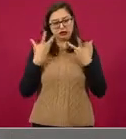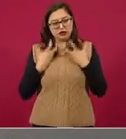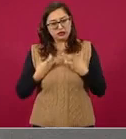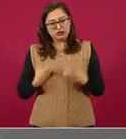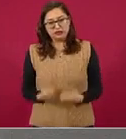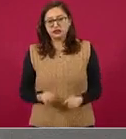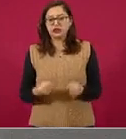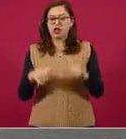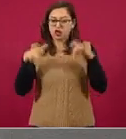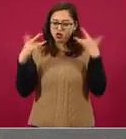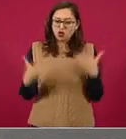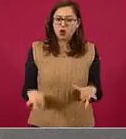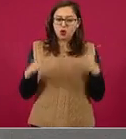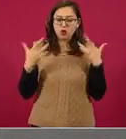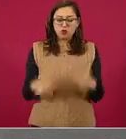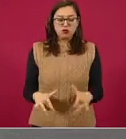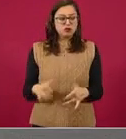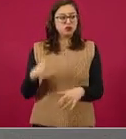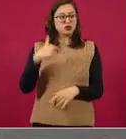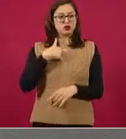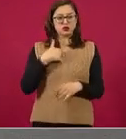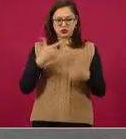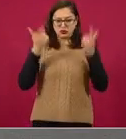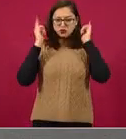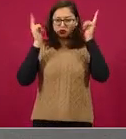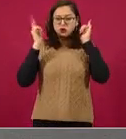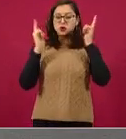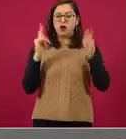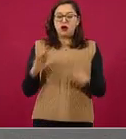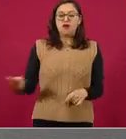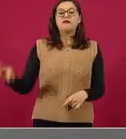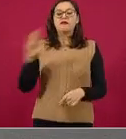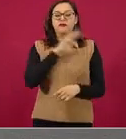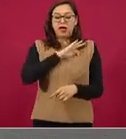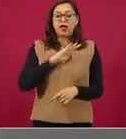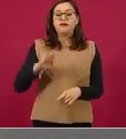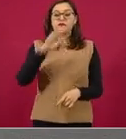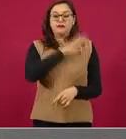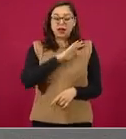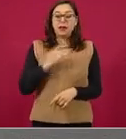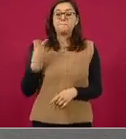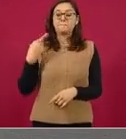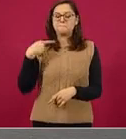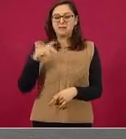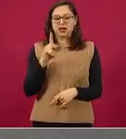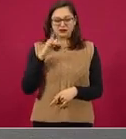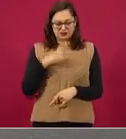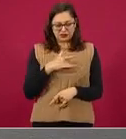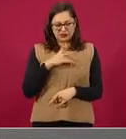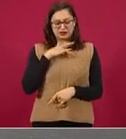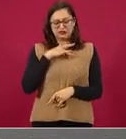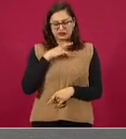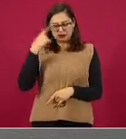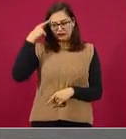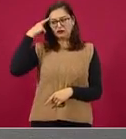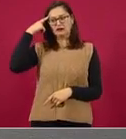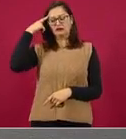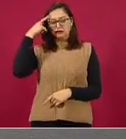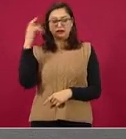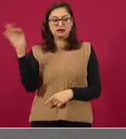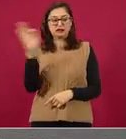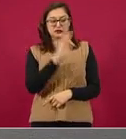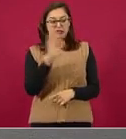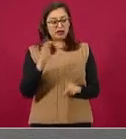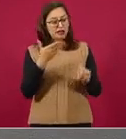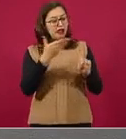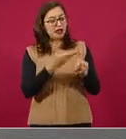esperanza, pero la verdad es que cada día que pasa crece más el miedo de que su vida se reduzca a formar parte de las dolorosas estadísticas